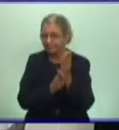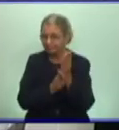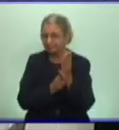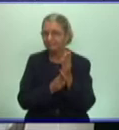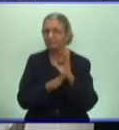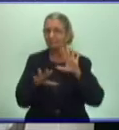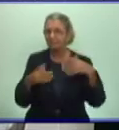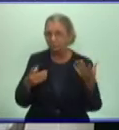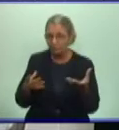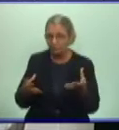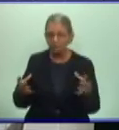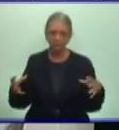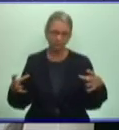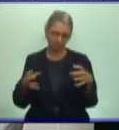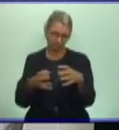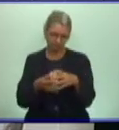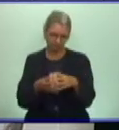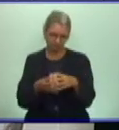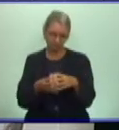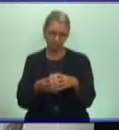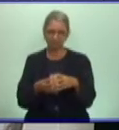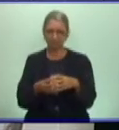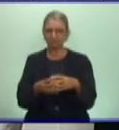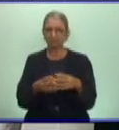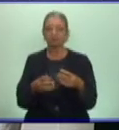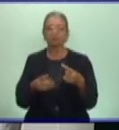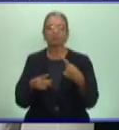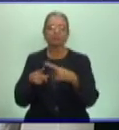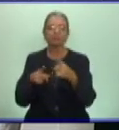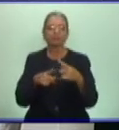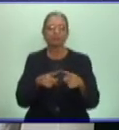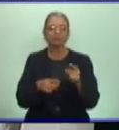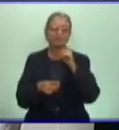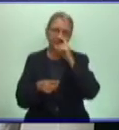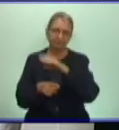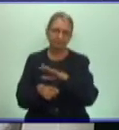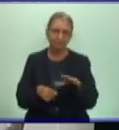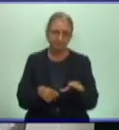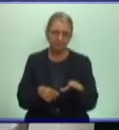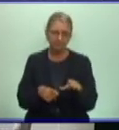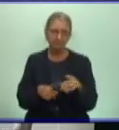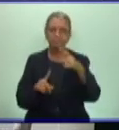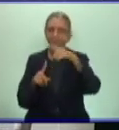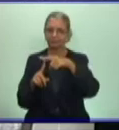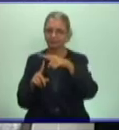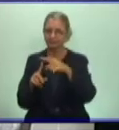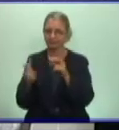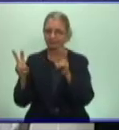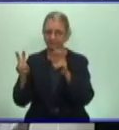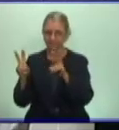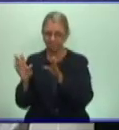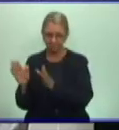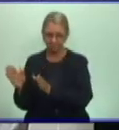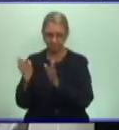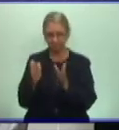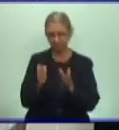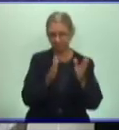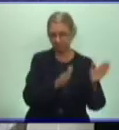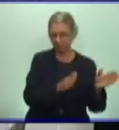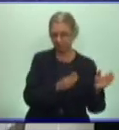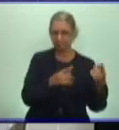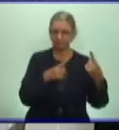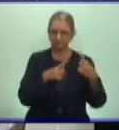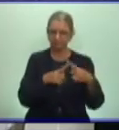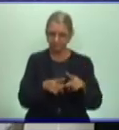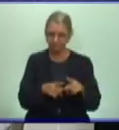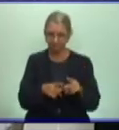Por tanto, varios alumnos tenían orientado a trabajar por equipos determinadas temáticas de las primeras clases. Pero también quedaba